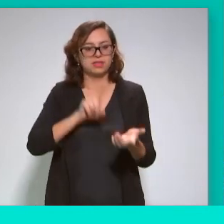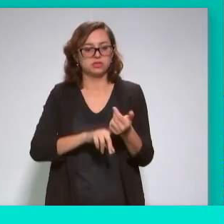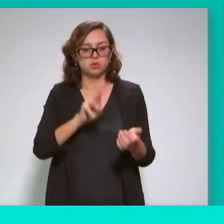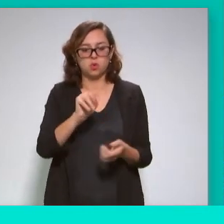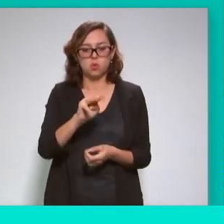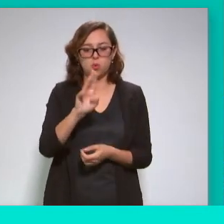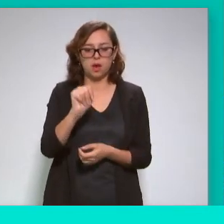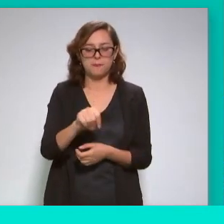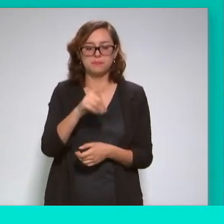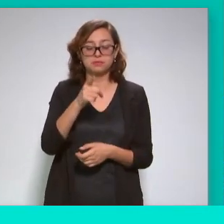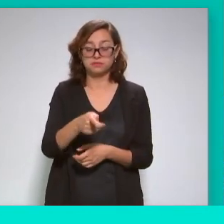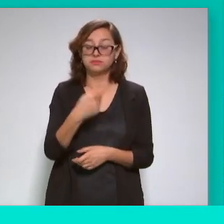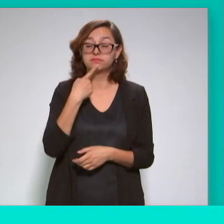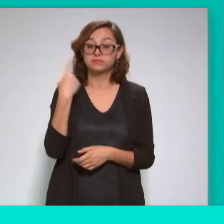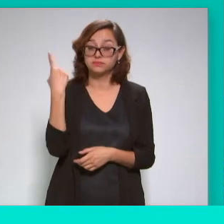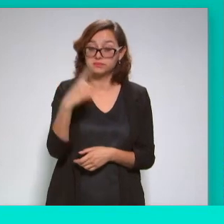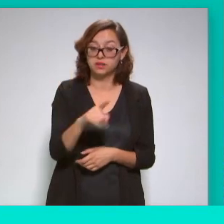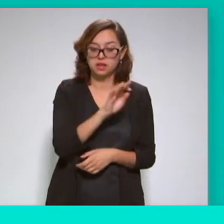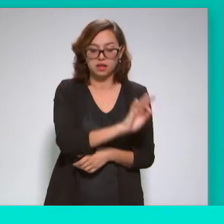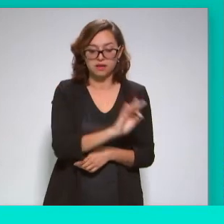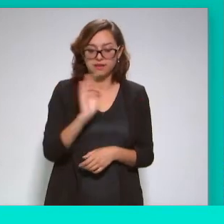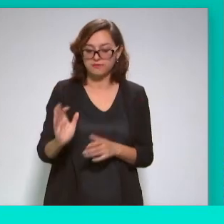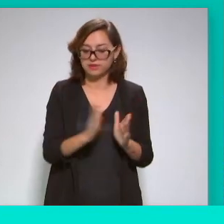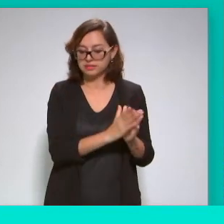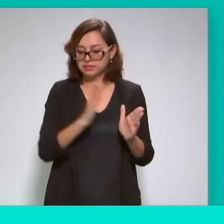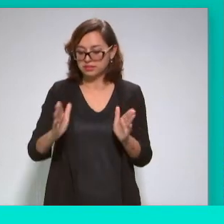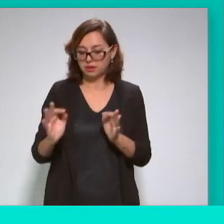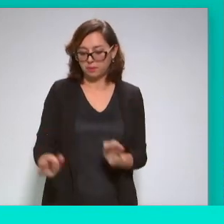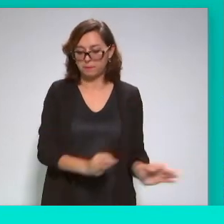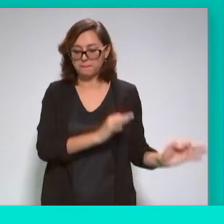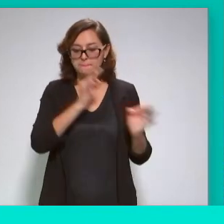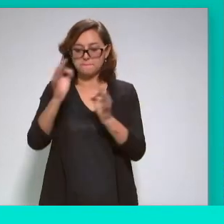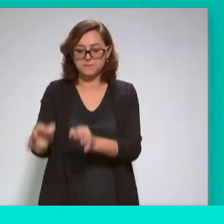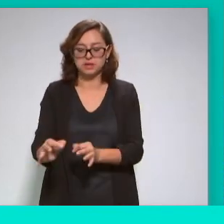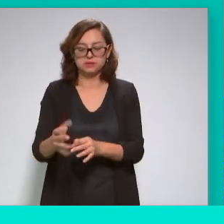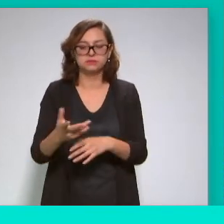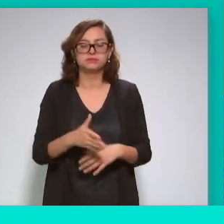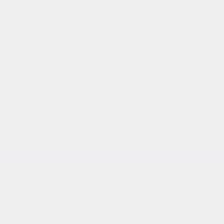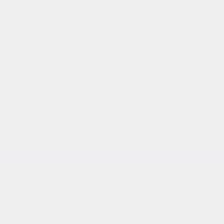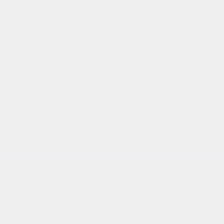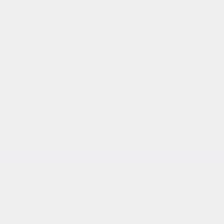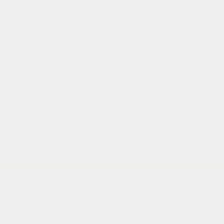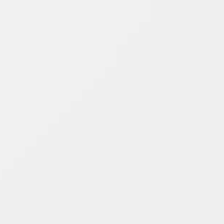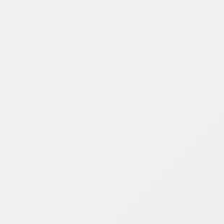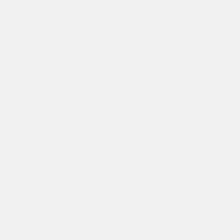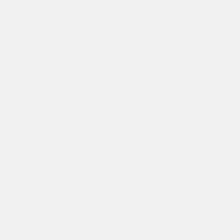incumplimiento a los plazos de atención de la solicitud presentada por el parto